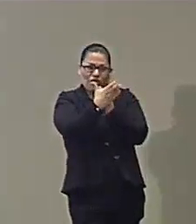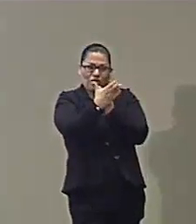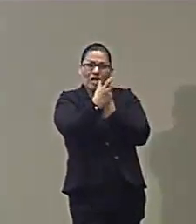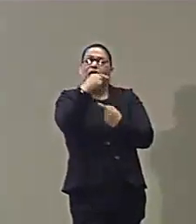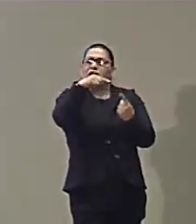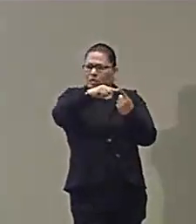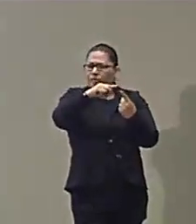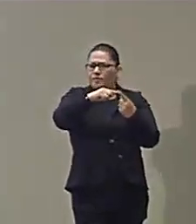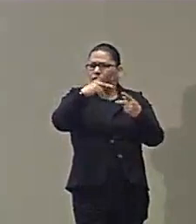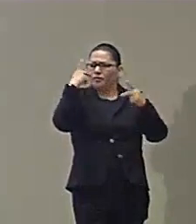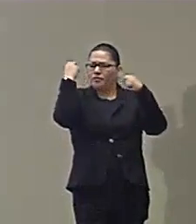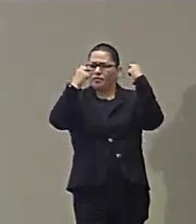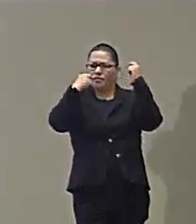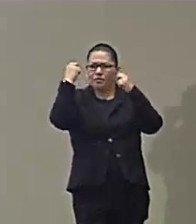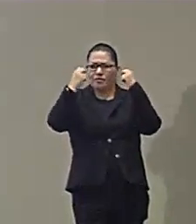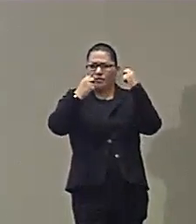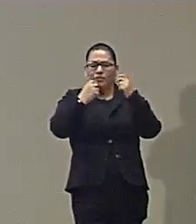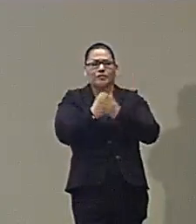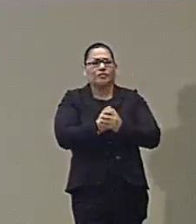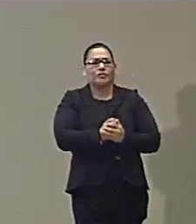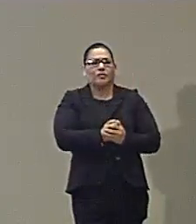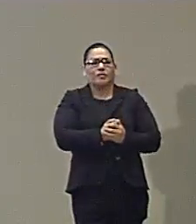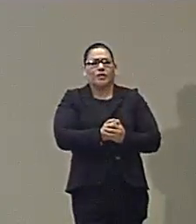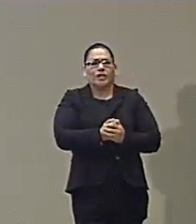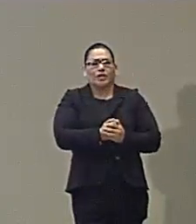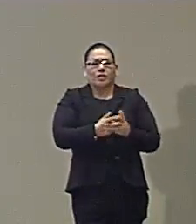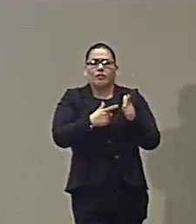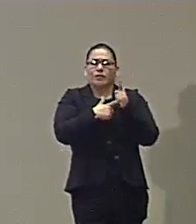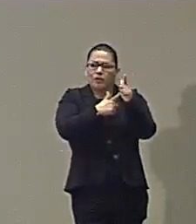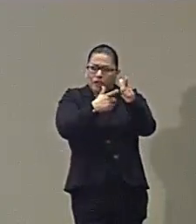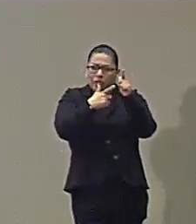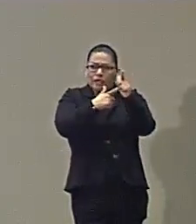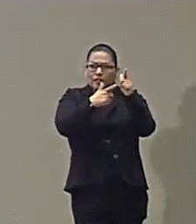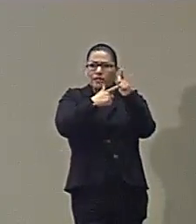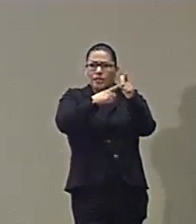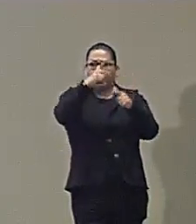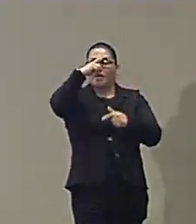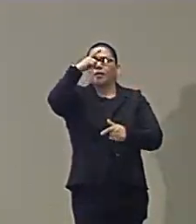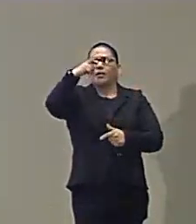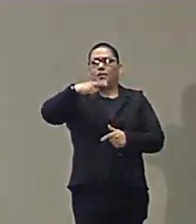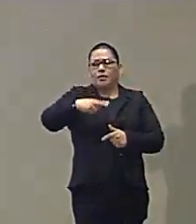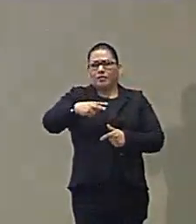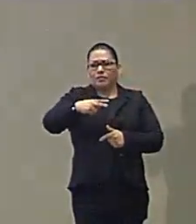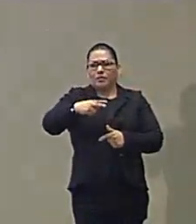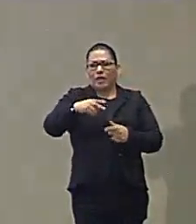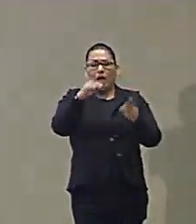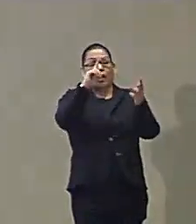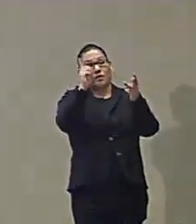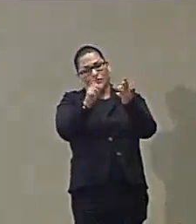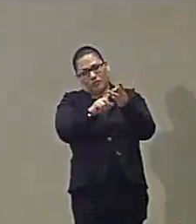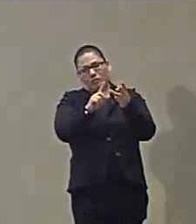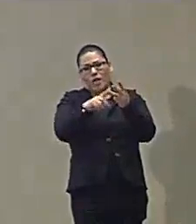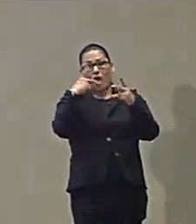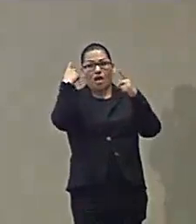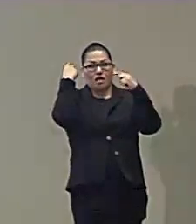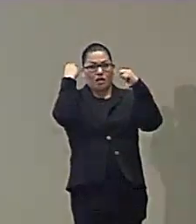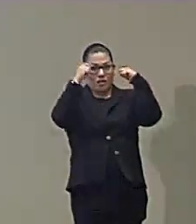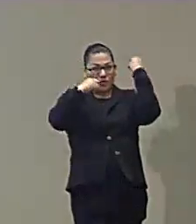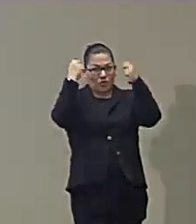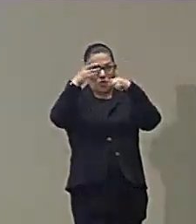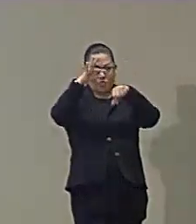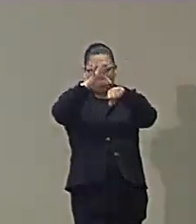turismo también que estoy seguro se irá consolidando en nuestro país que es el turismo médico este es un nicho de oportunidad